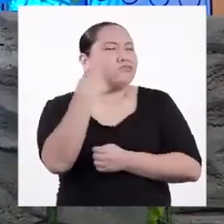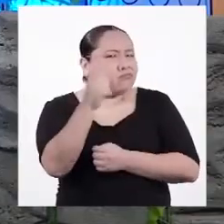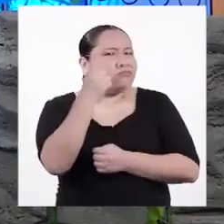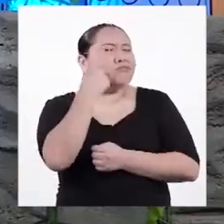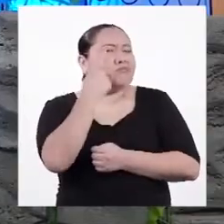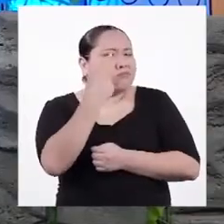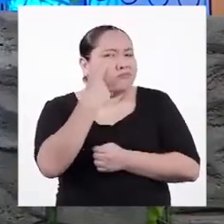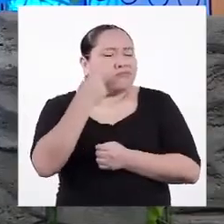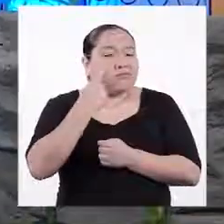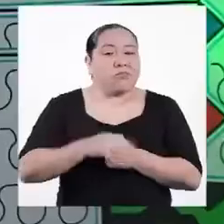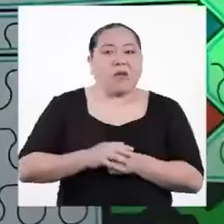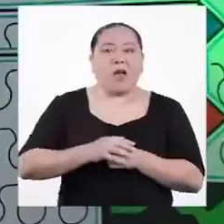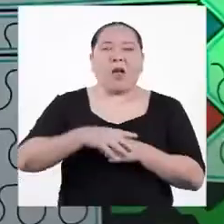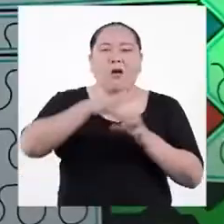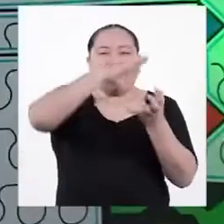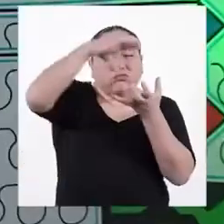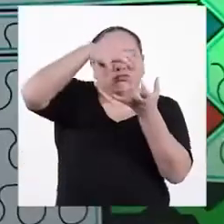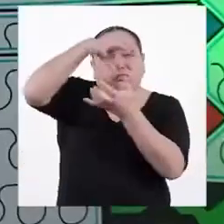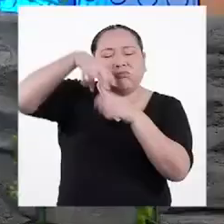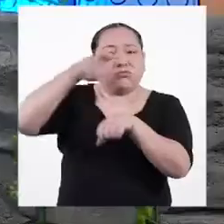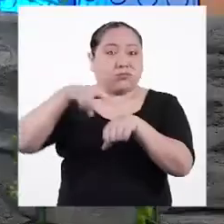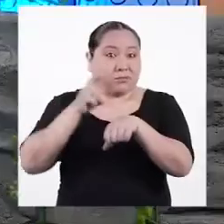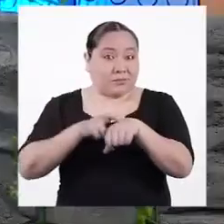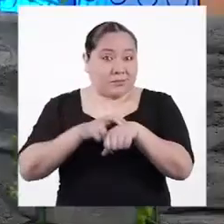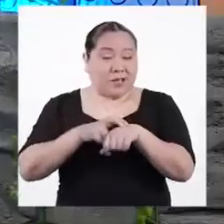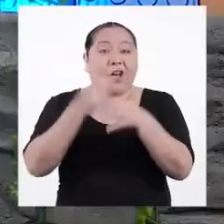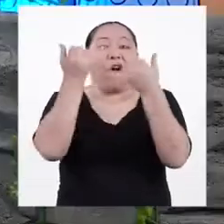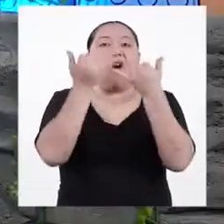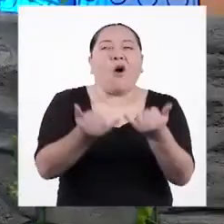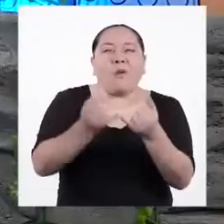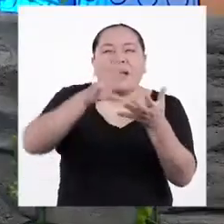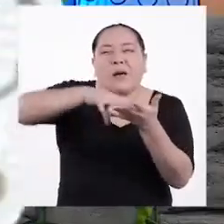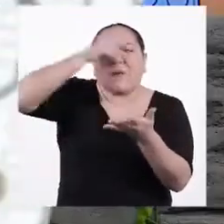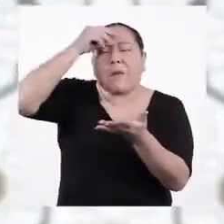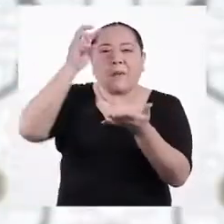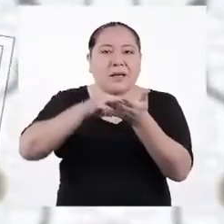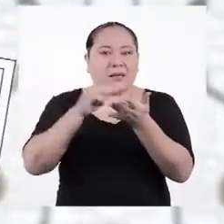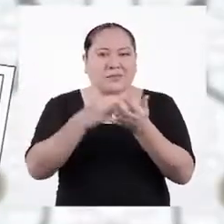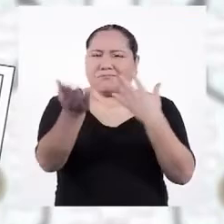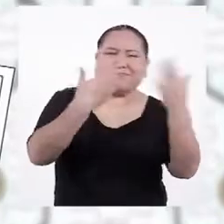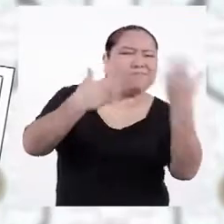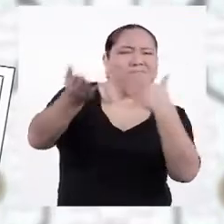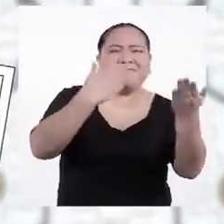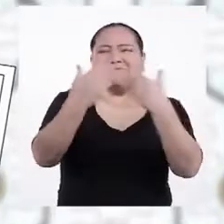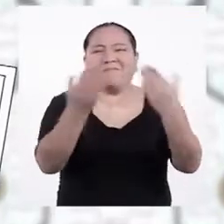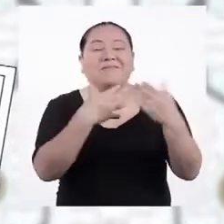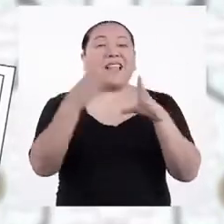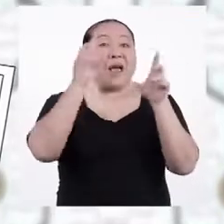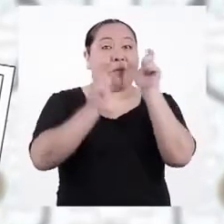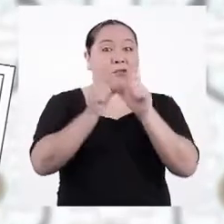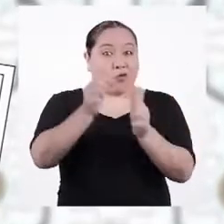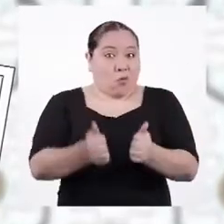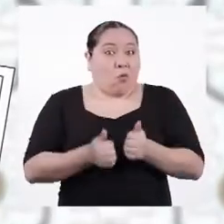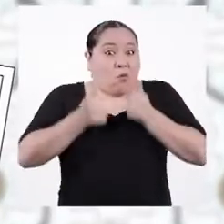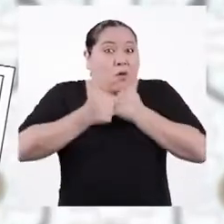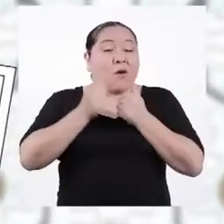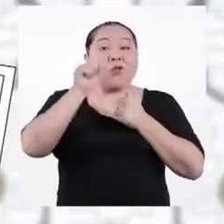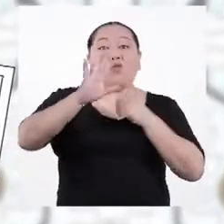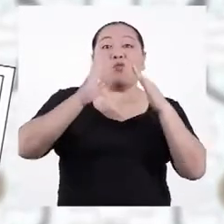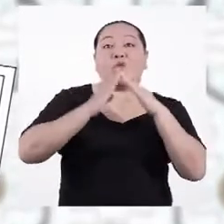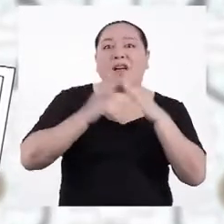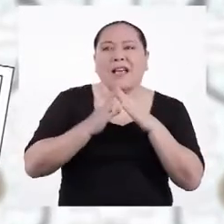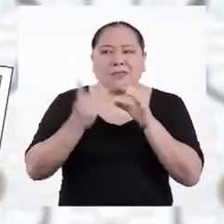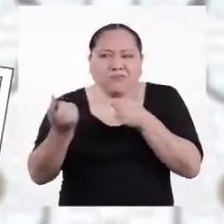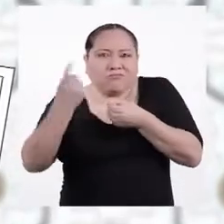los fenómenos naturales. Y hoy vamos a aprender más, así que llama a todas las personas con las que vivas para que se nos